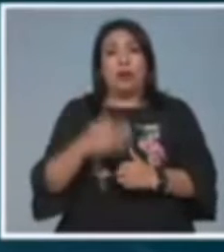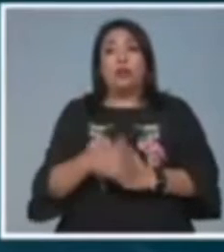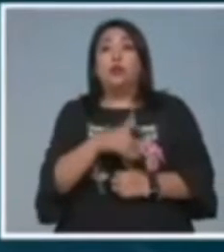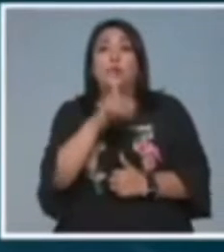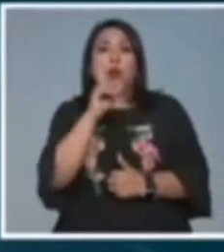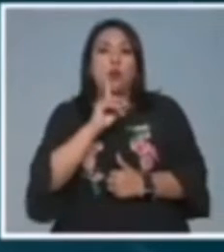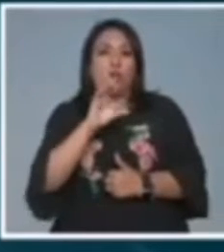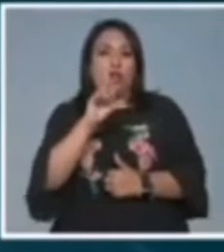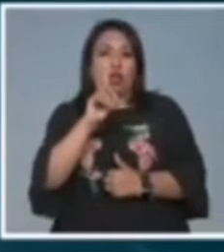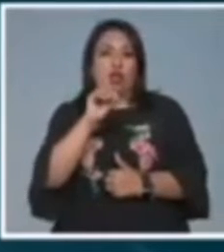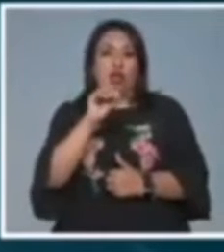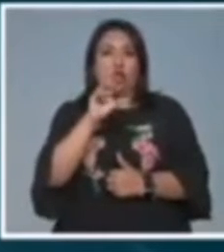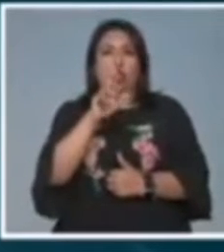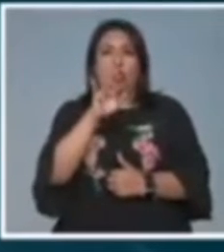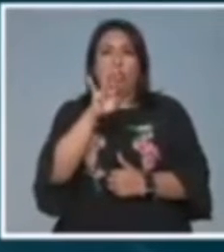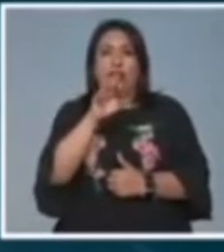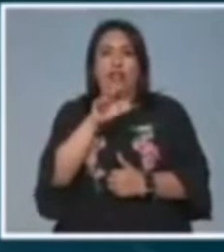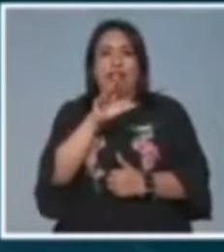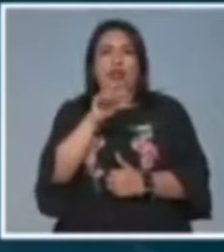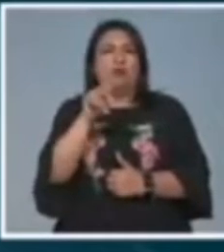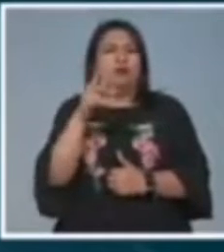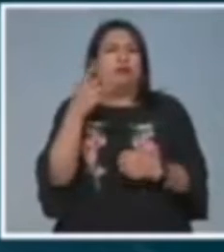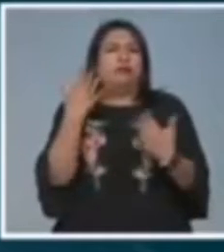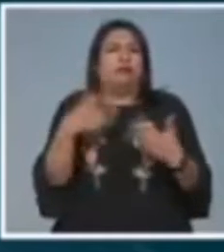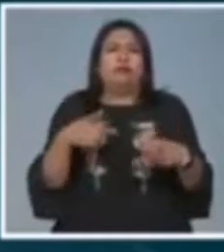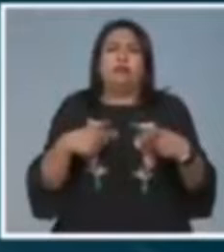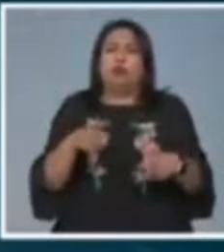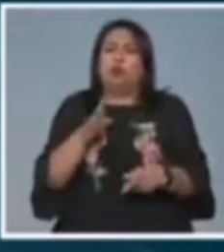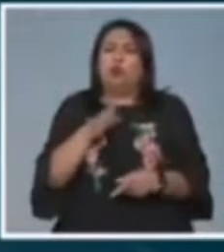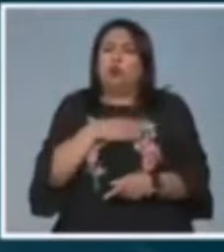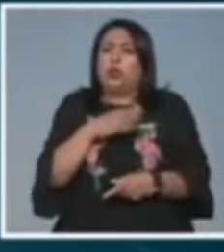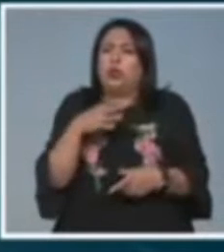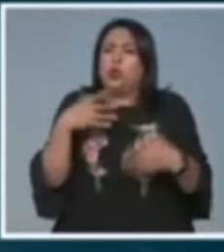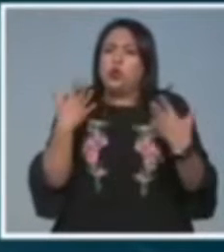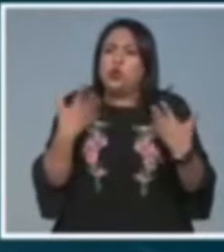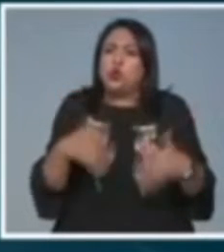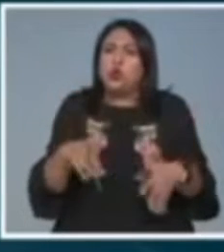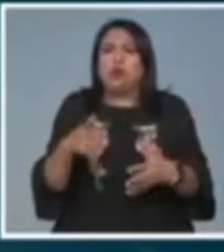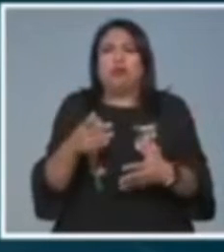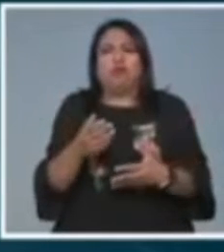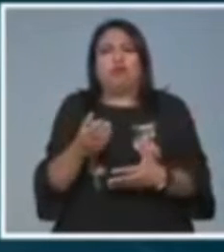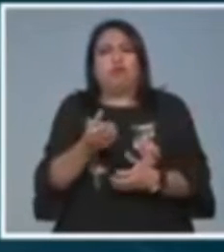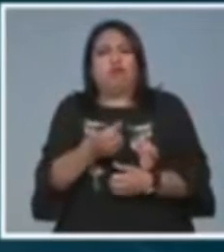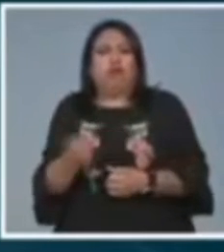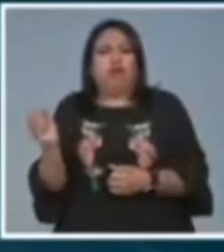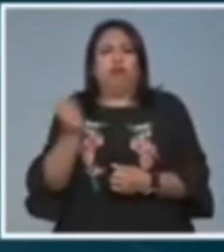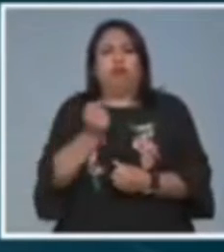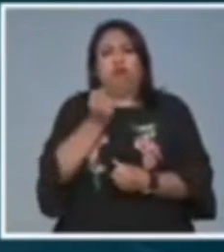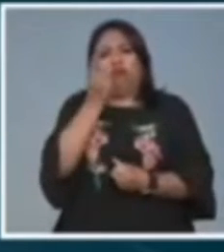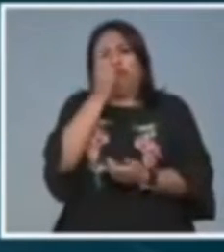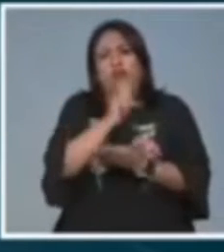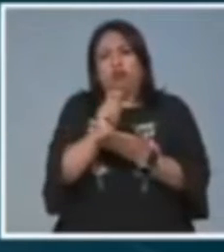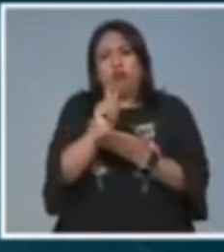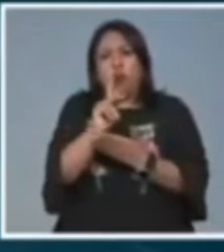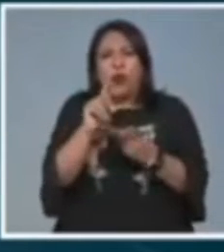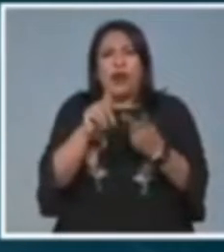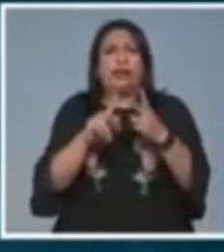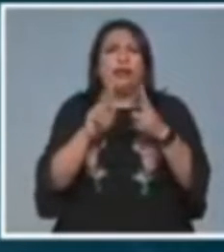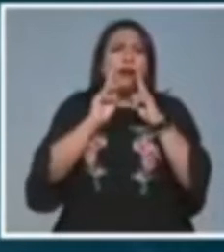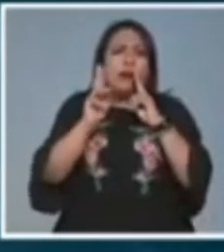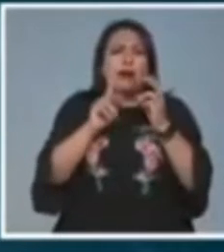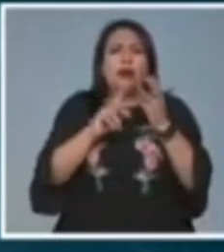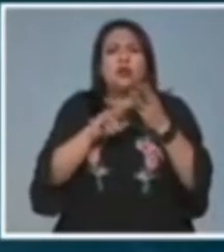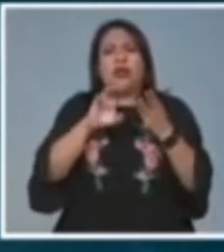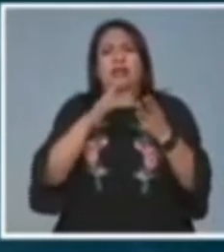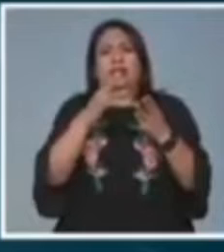Dolores Castro fue una maravillosa persona, extraordinaria poeta, narradora,